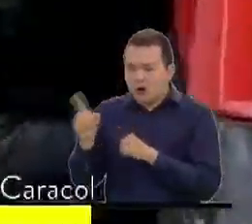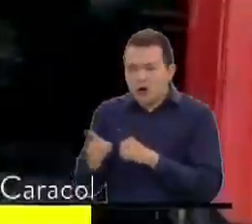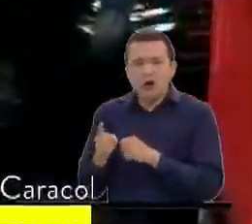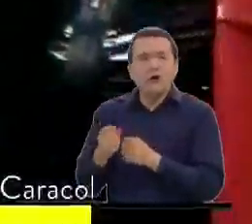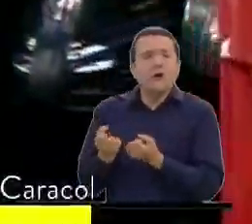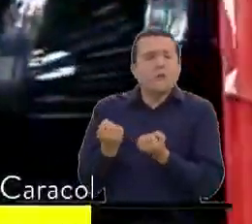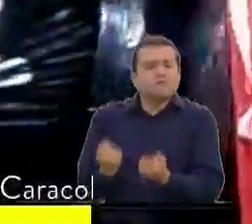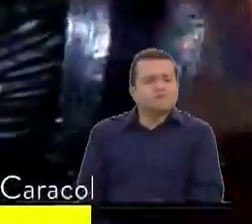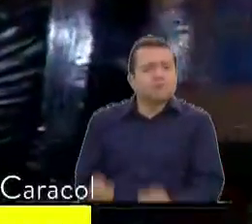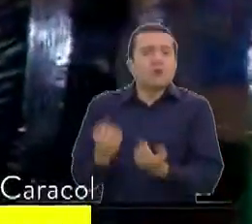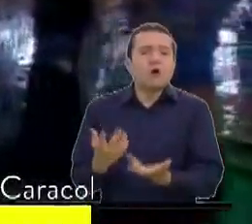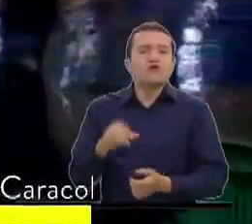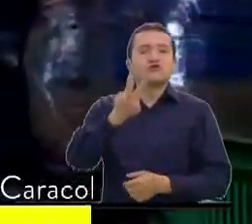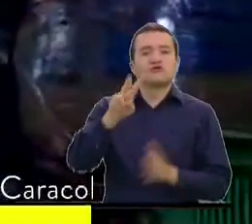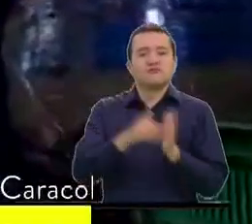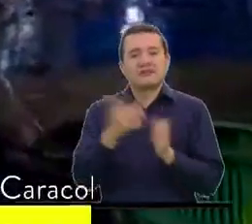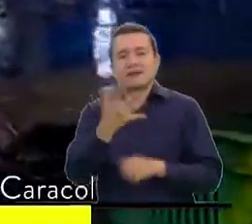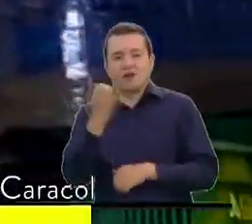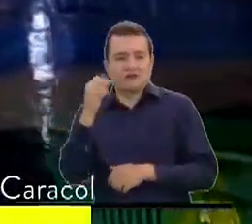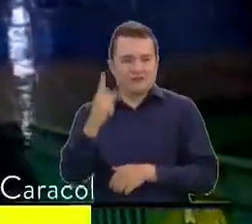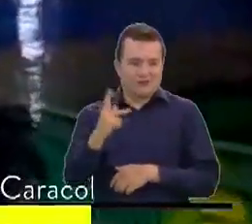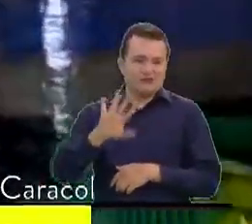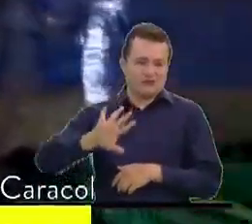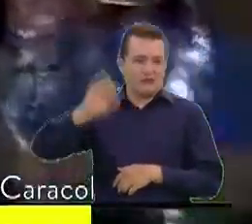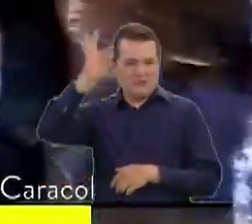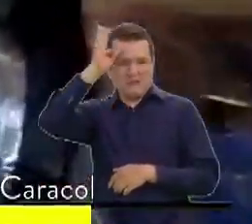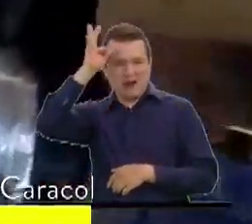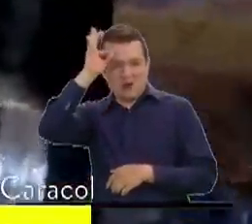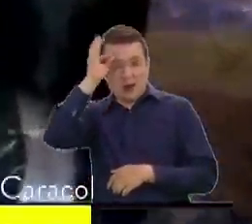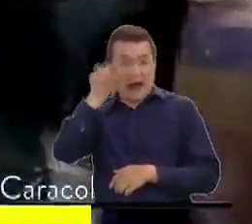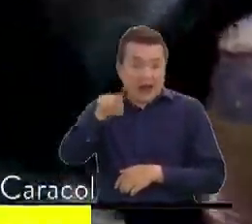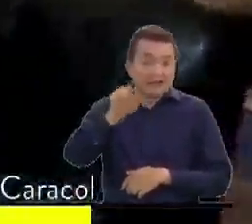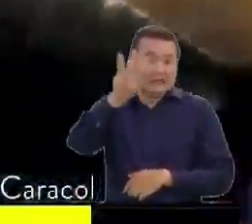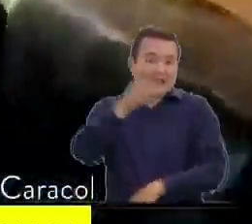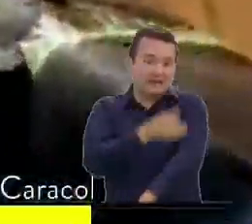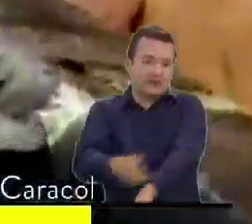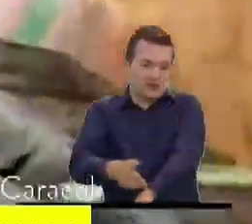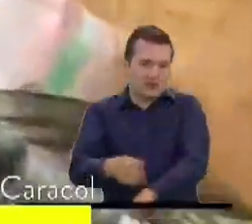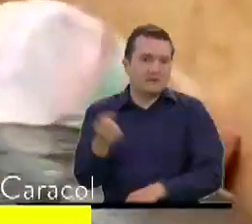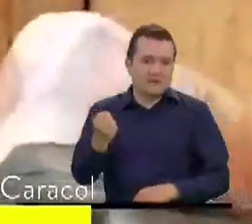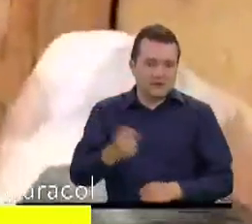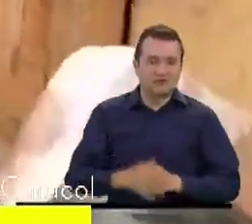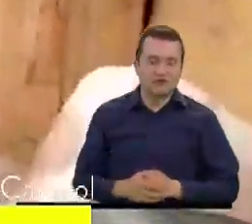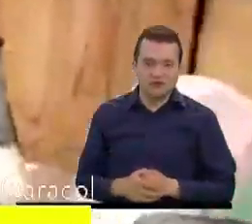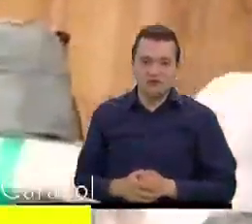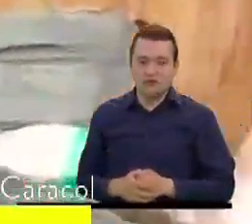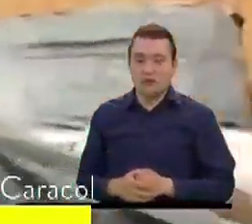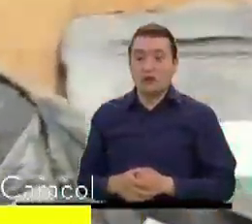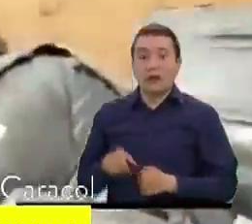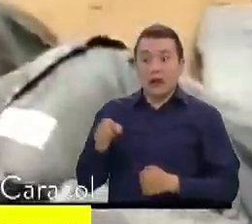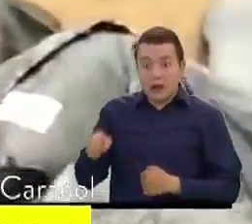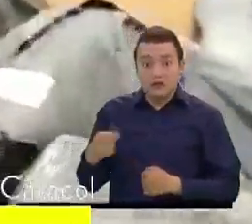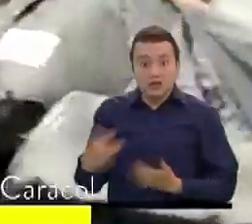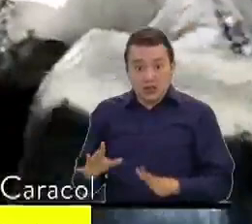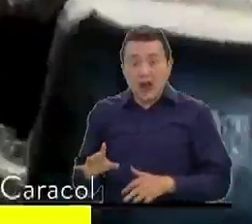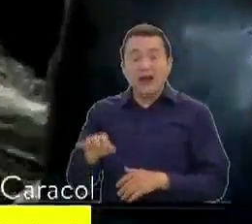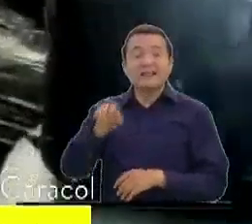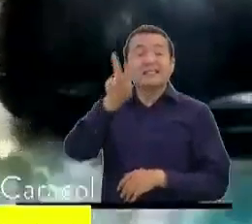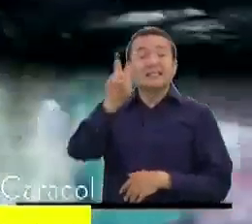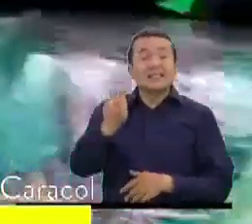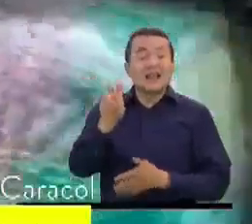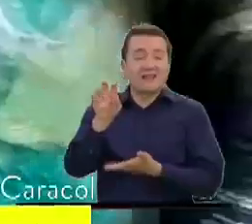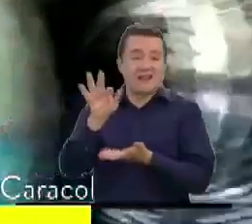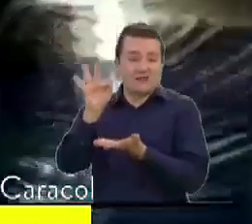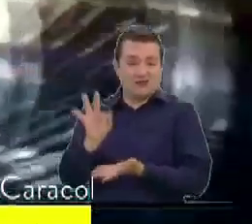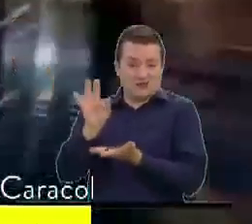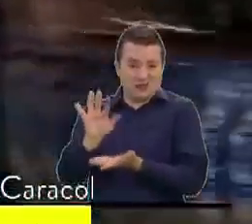millones de pesos. Que va corrido de esta cuarentena en el Valle del Cauca, se han incautado más de 7 toneladas de marihuana tipo creepy.